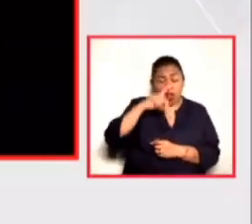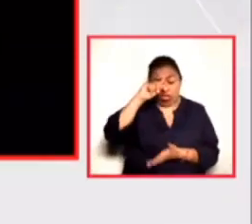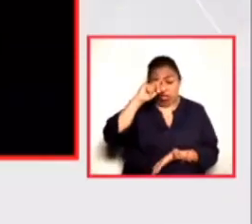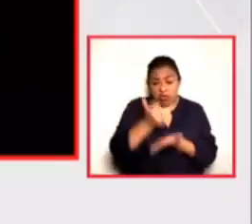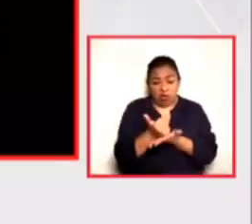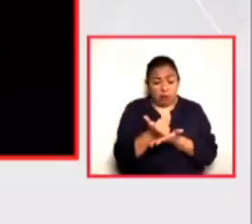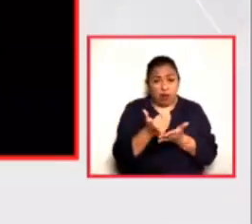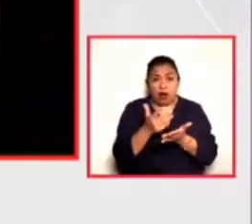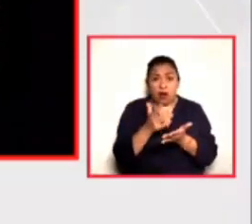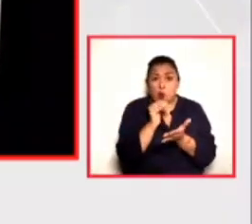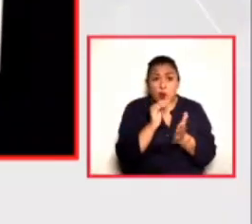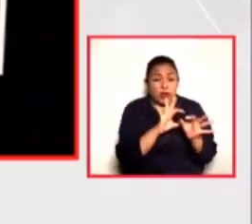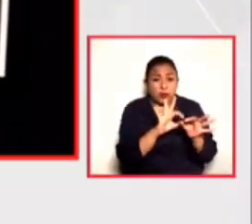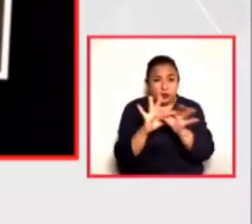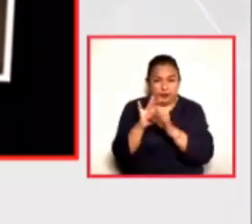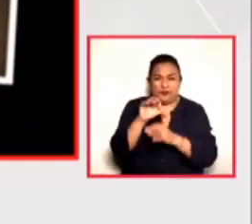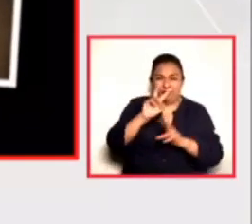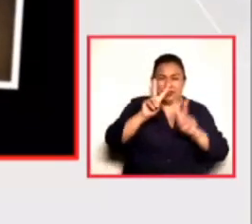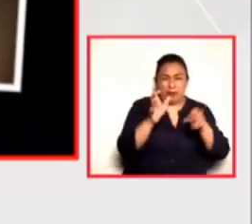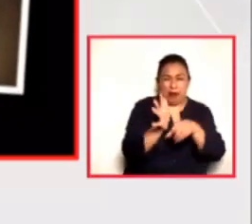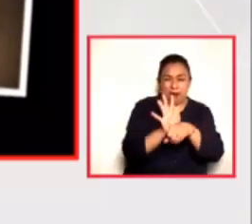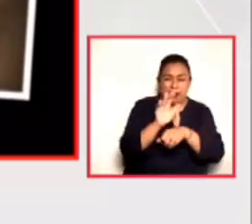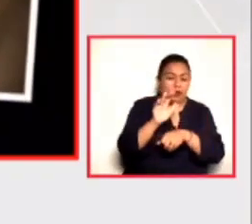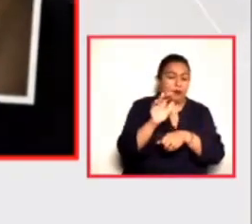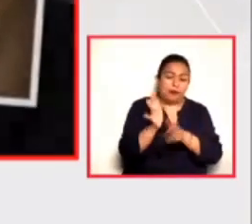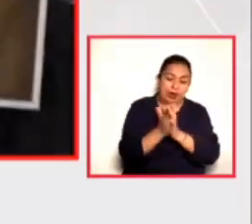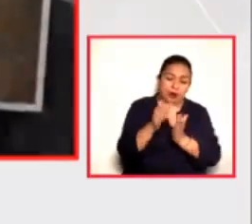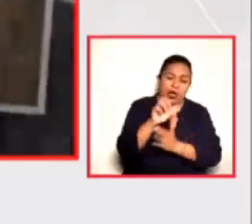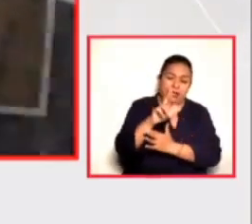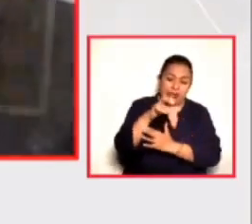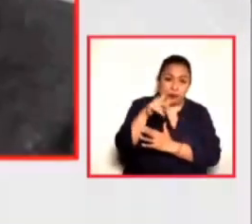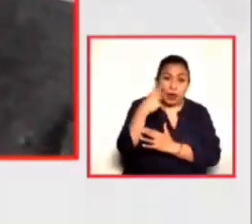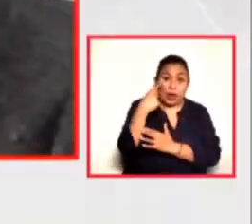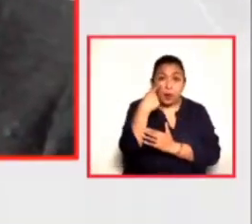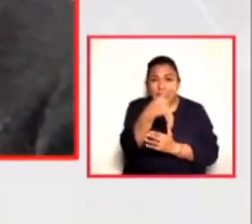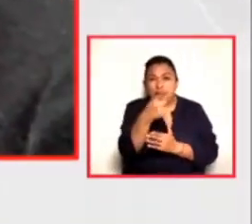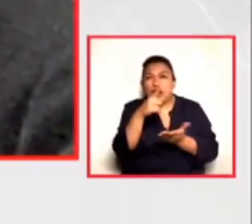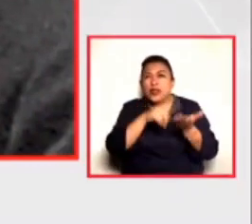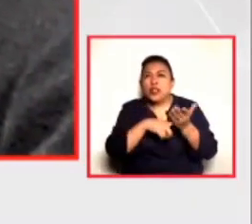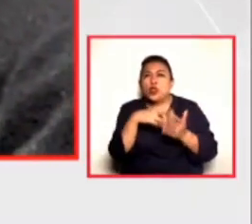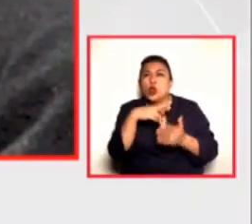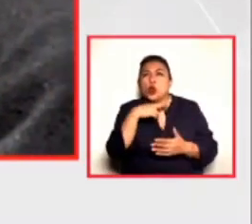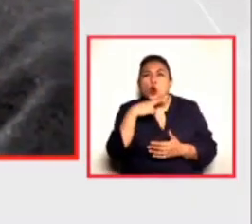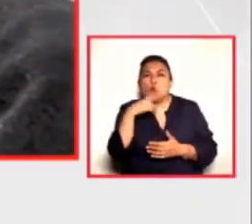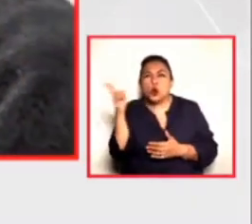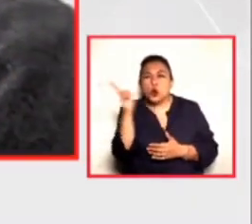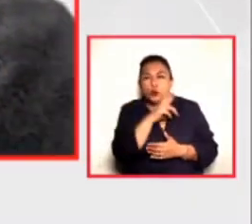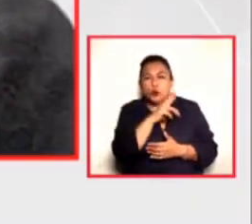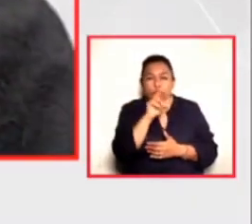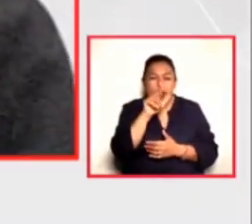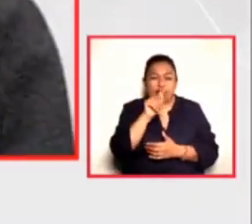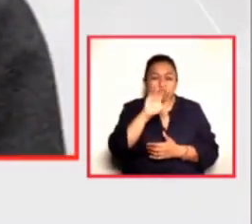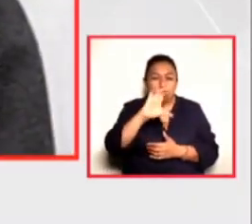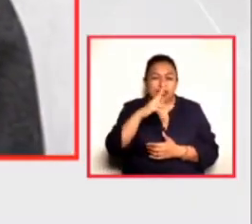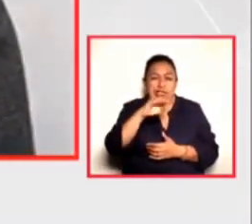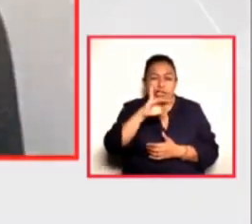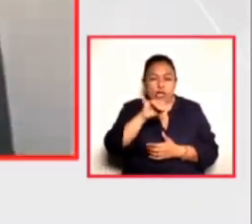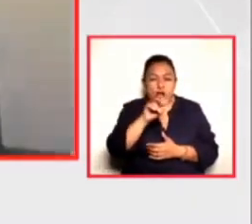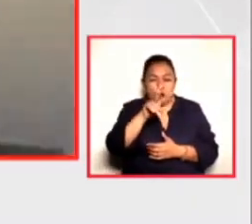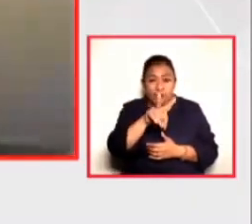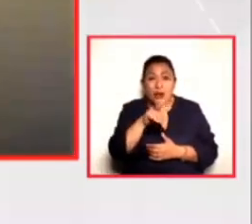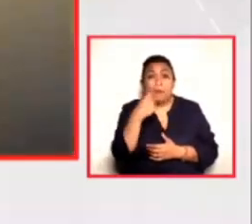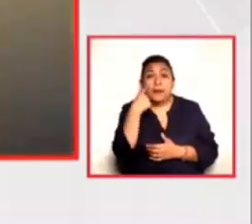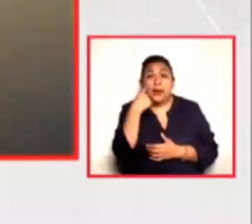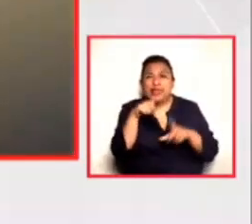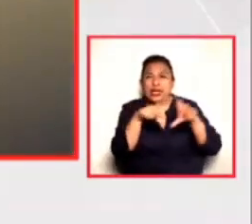Archipiélago, Burgos utiliza elementos inspirados en la obra del dramaturgo ruso Anton Chejov, quien expresó en textos como La